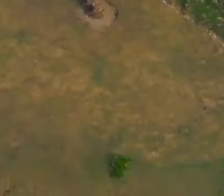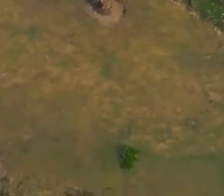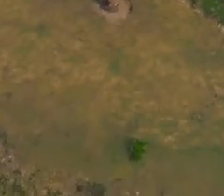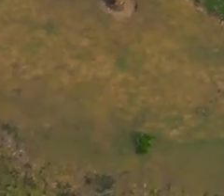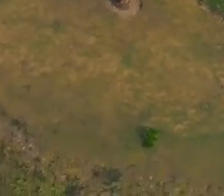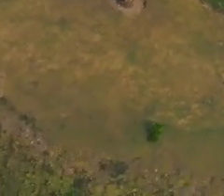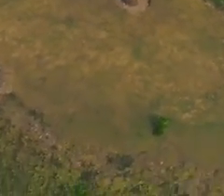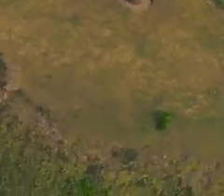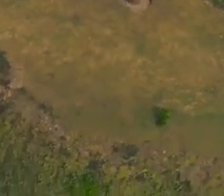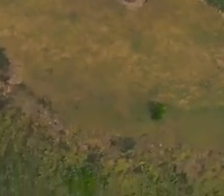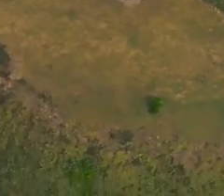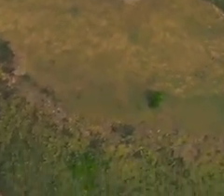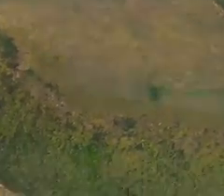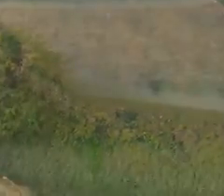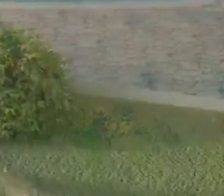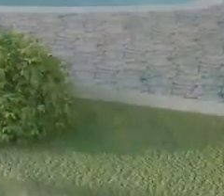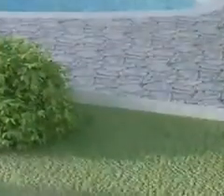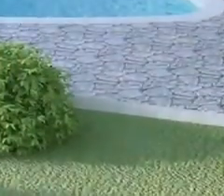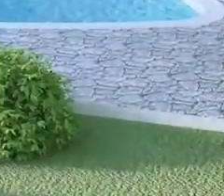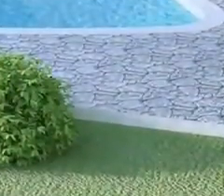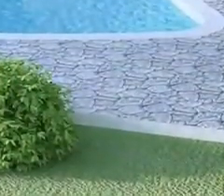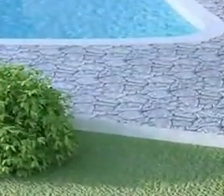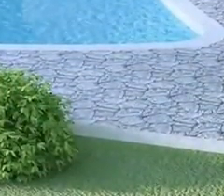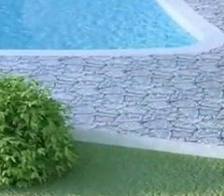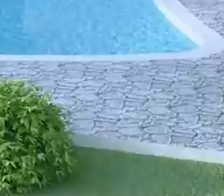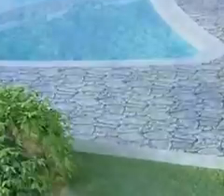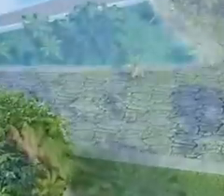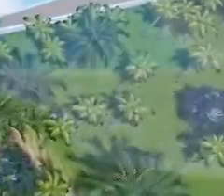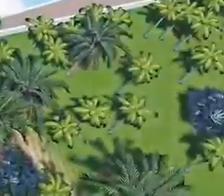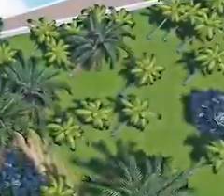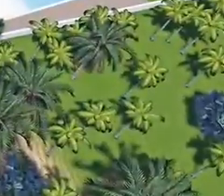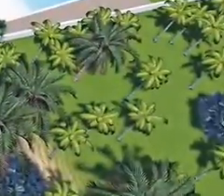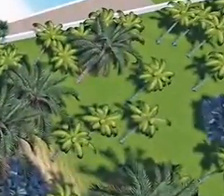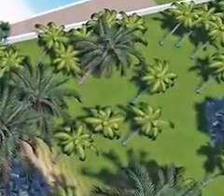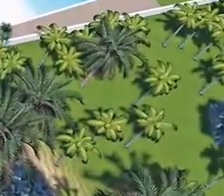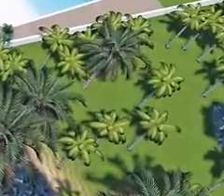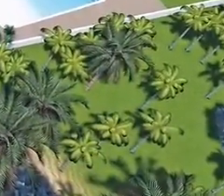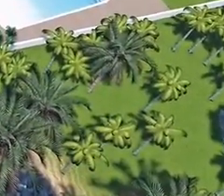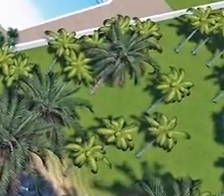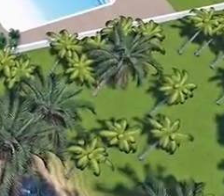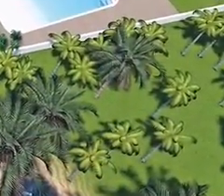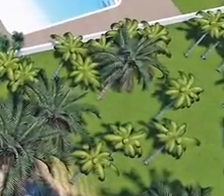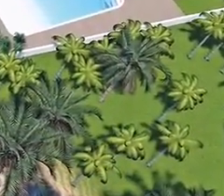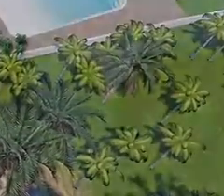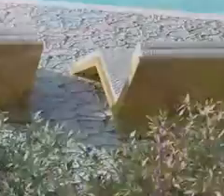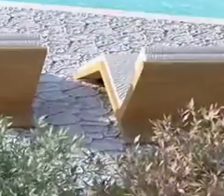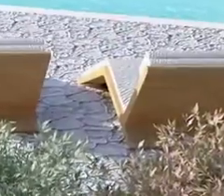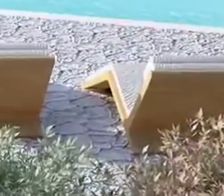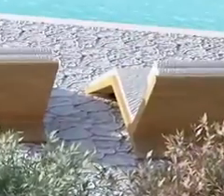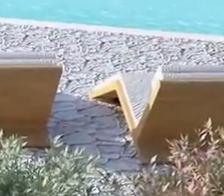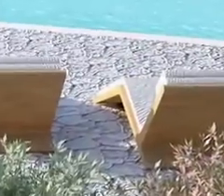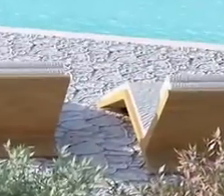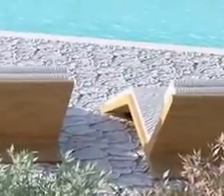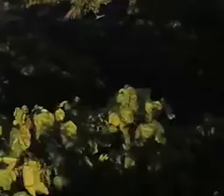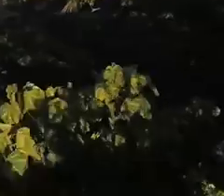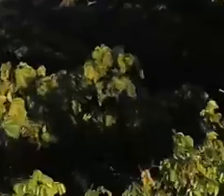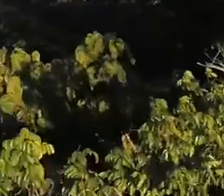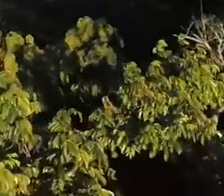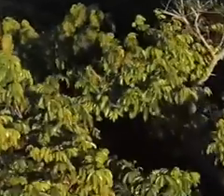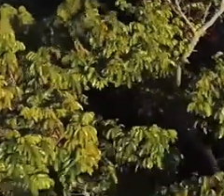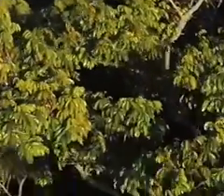en varios diseños adaptados a cada necesidad. Con la compra se incluye la membresía de nuestro exclusivo club de